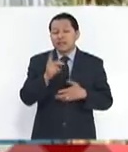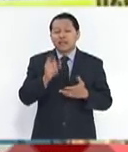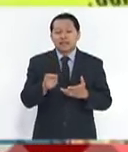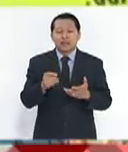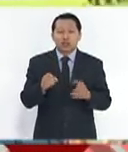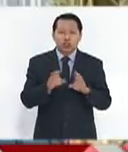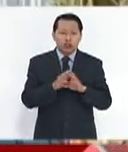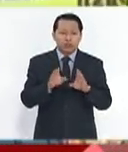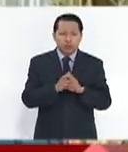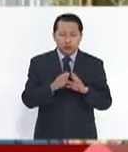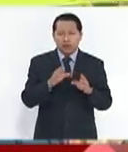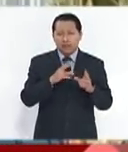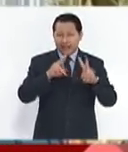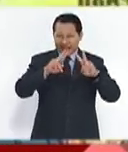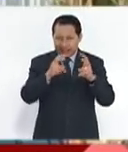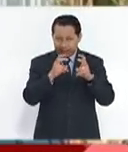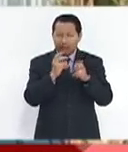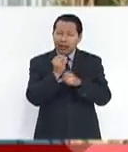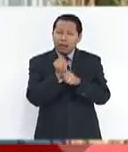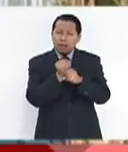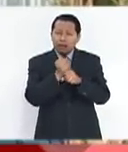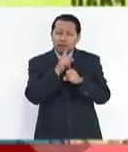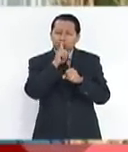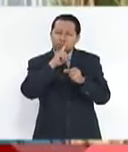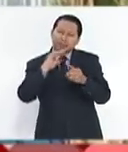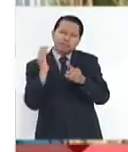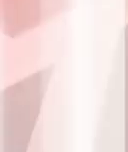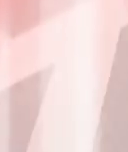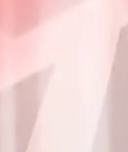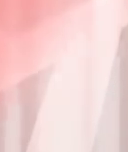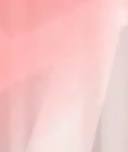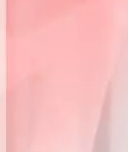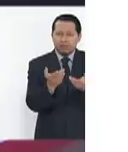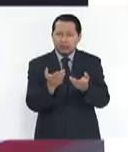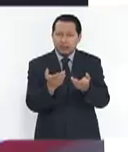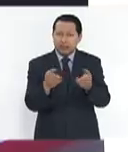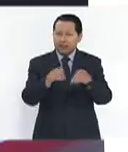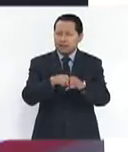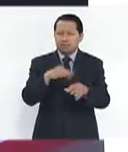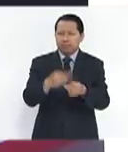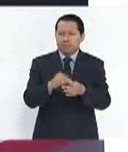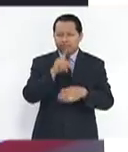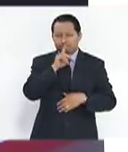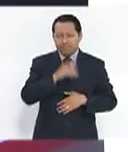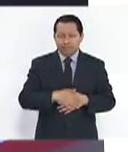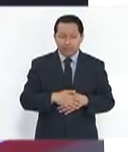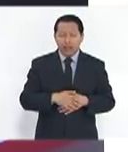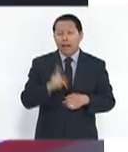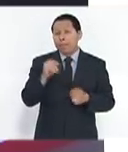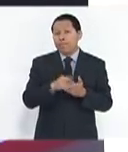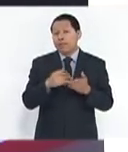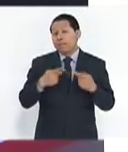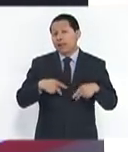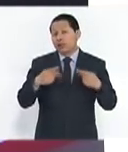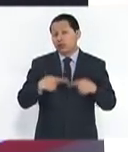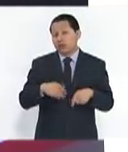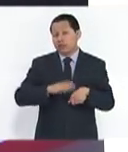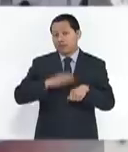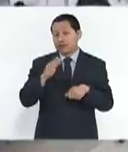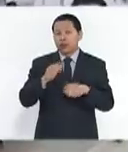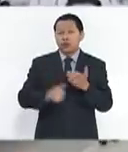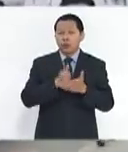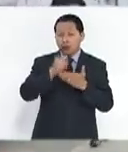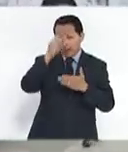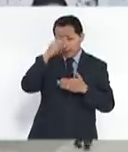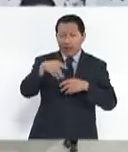dar carpetazo al tema sin haberse resuelto. Y alrededor de 1000 personas realizaron una marcha en la Ciudad de